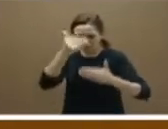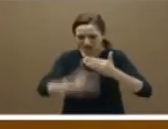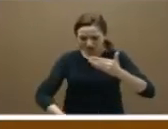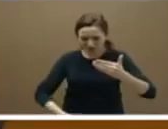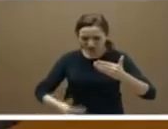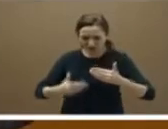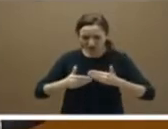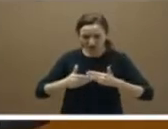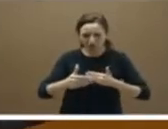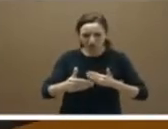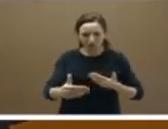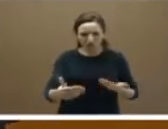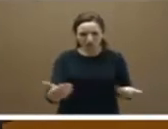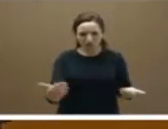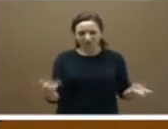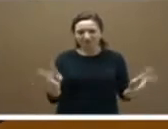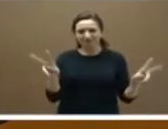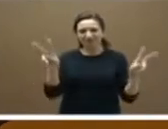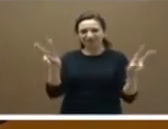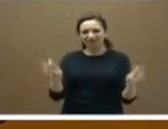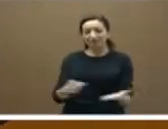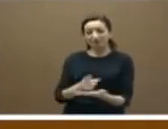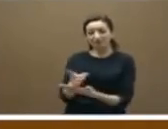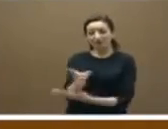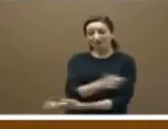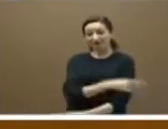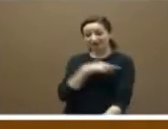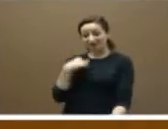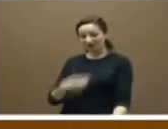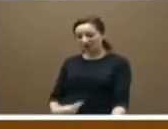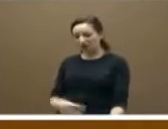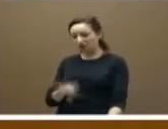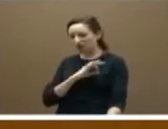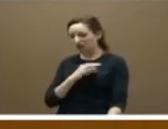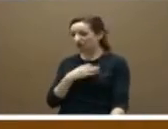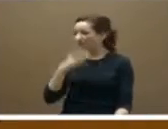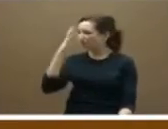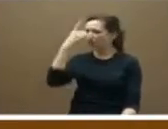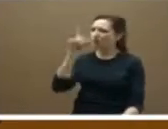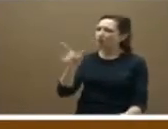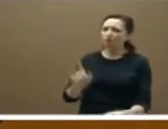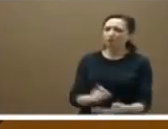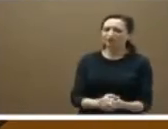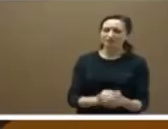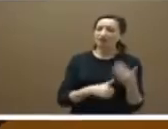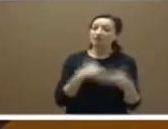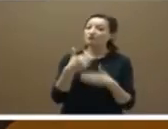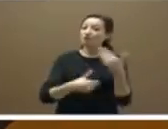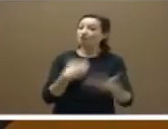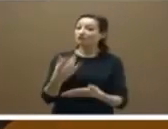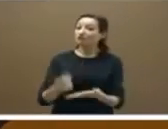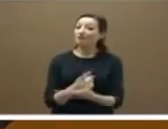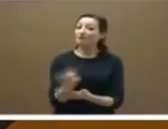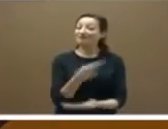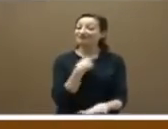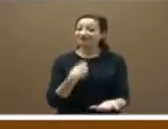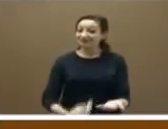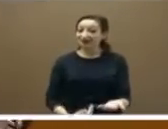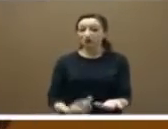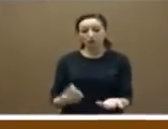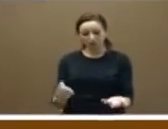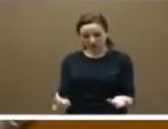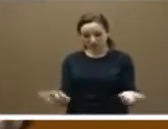322 días. Con respecto al mapa sanitario, señoría, no esté tan preocupado. El proceso de mapa sanitario, que